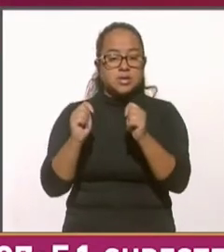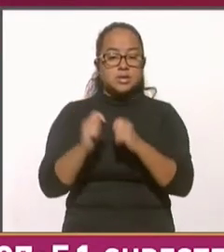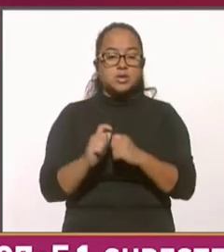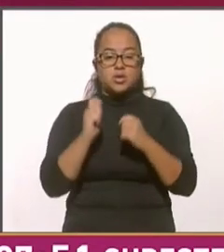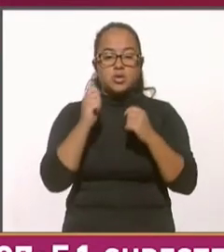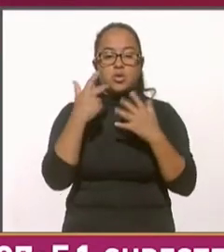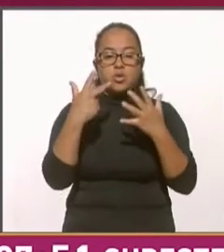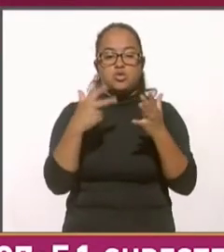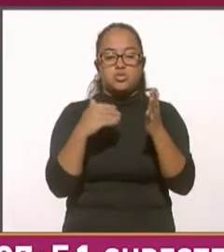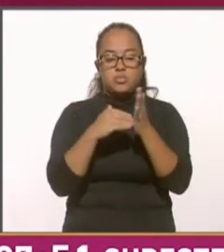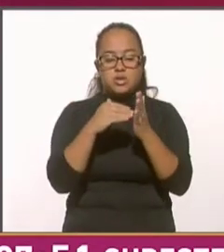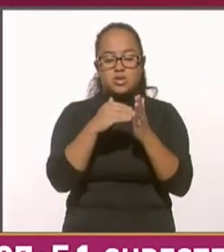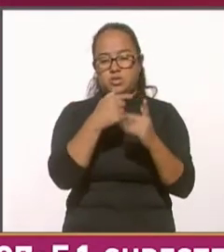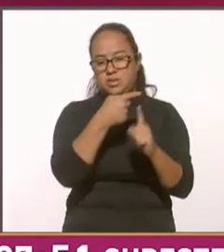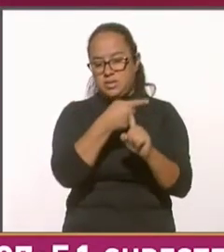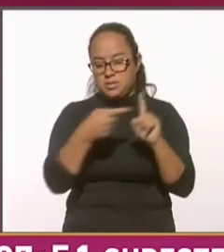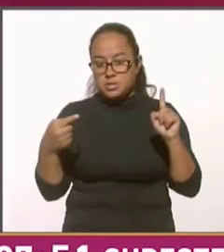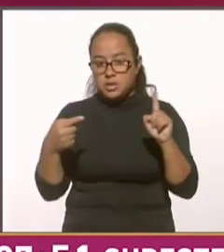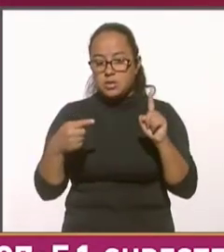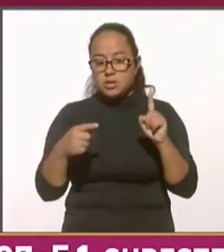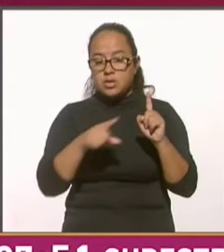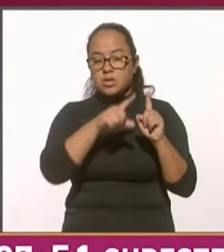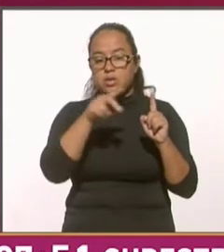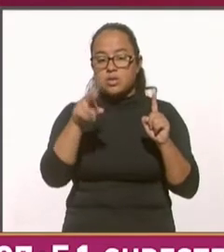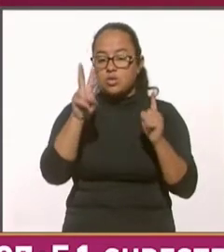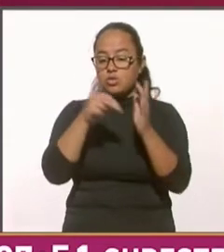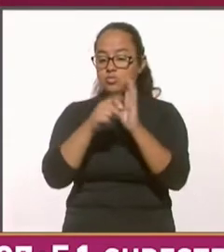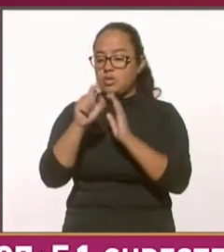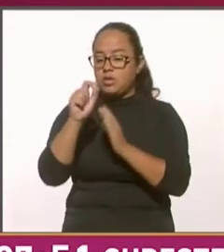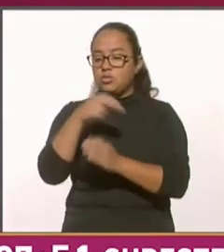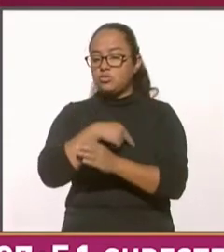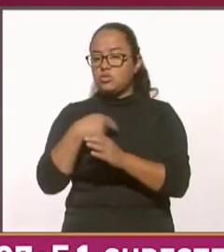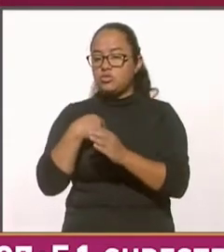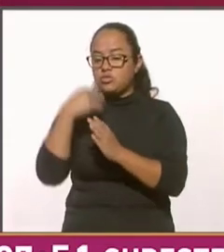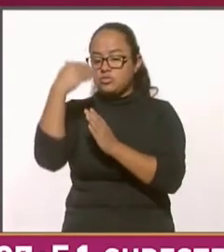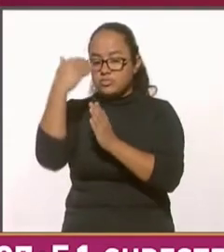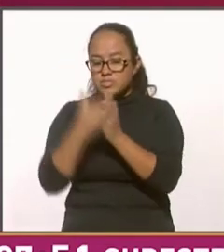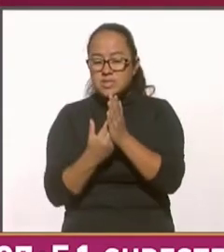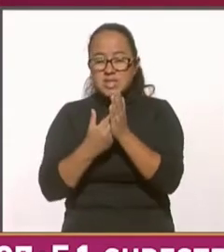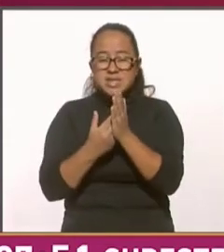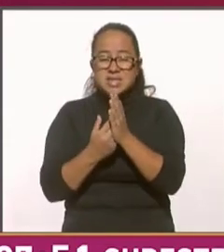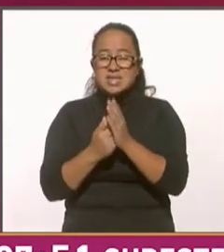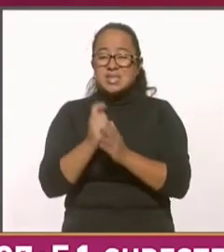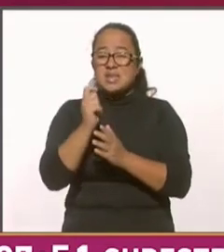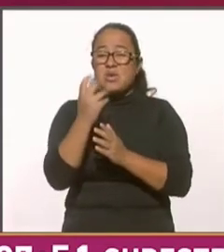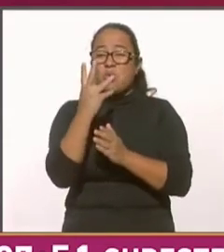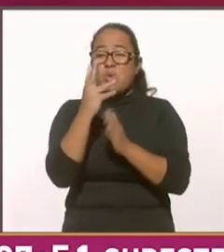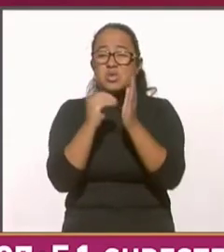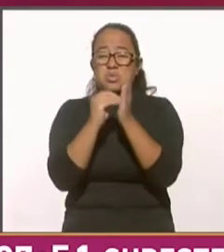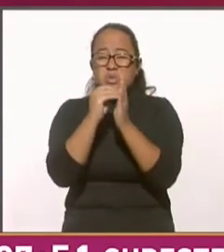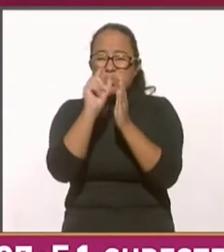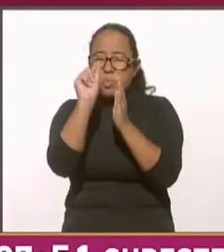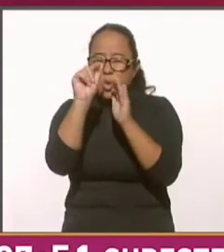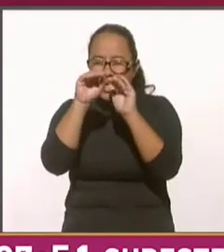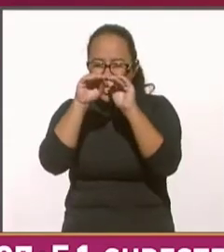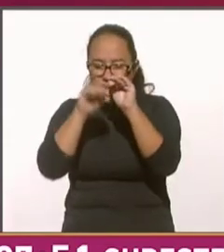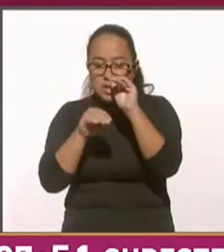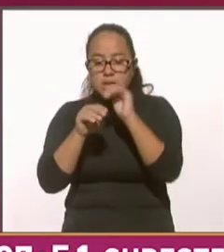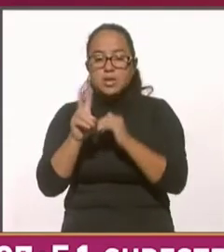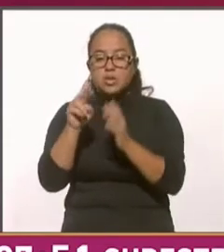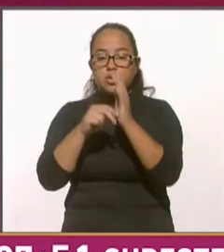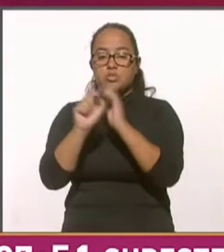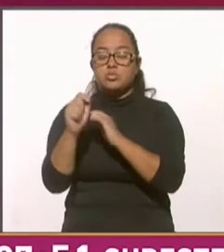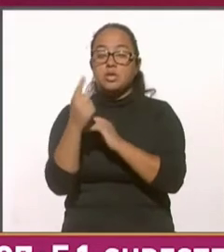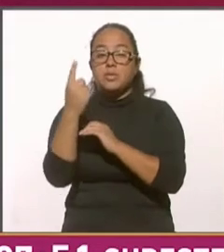8,5 millones. Bajamos en el 20 a un poquito menos de 4 millones y en el 21